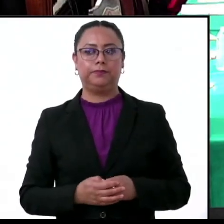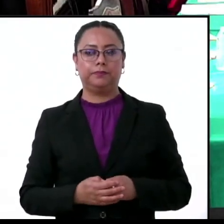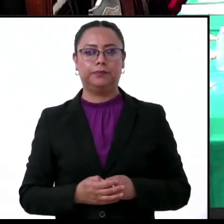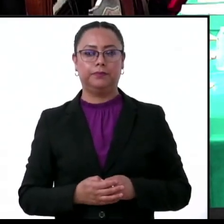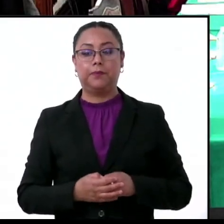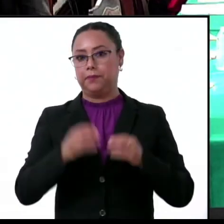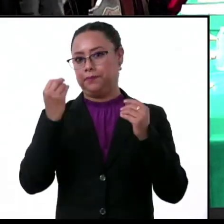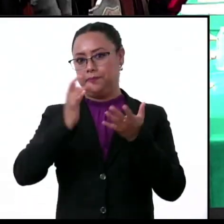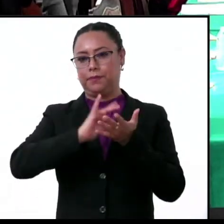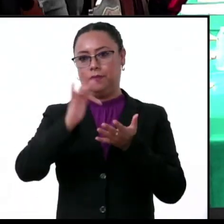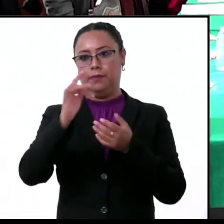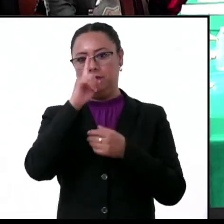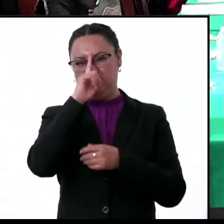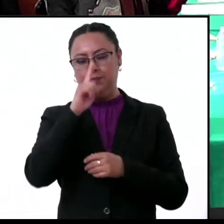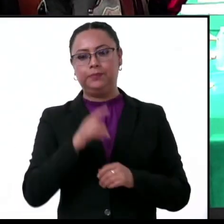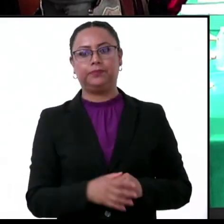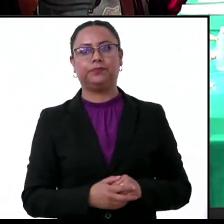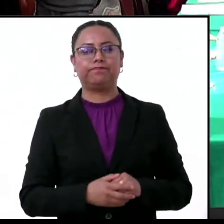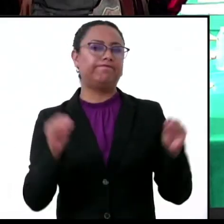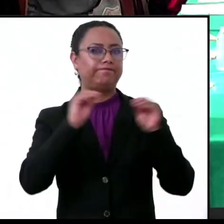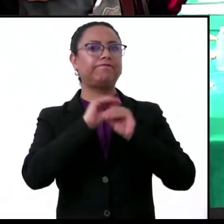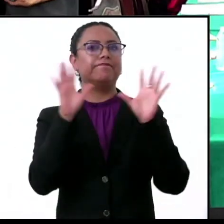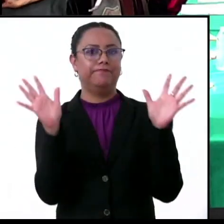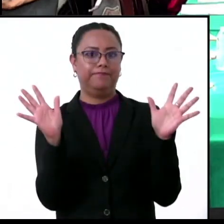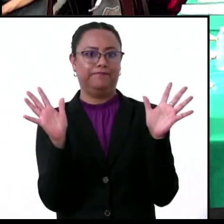Muchas gracias. Bueno, por supuesto,